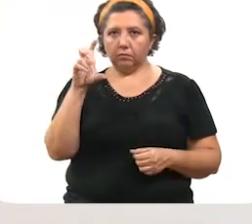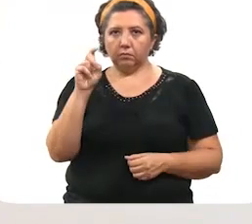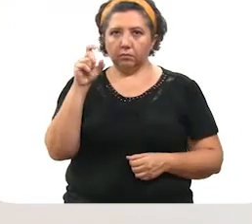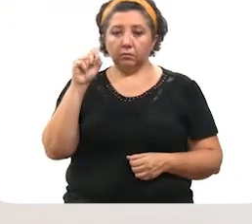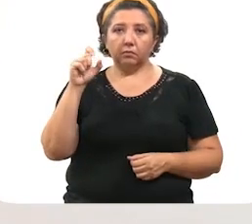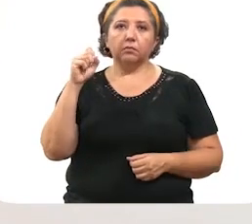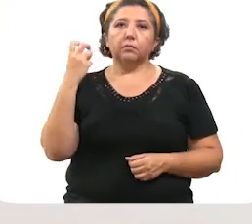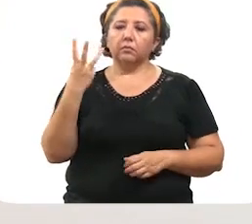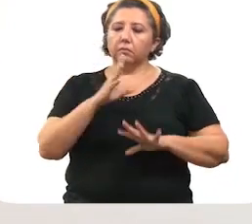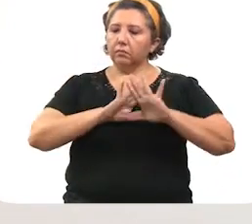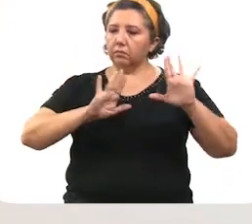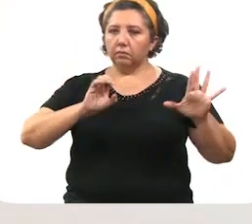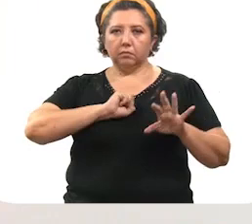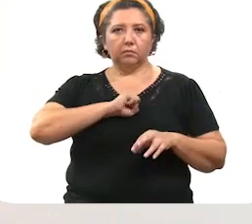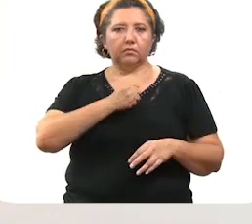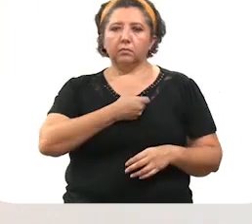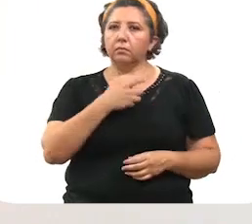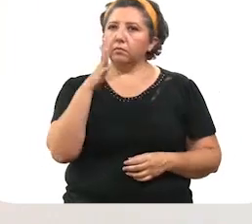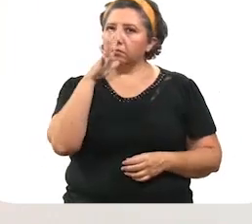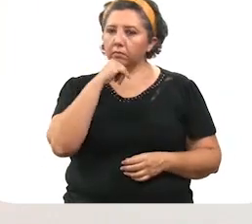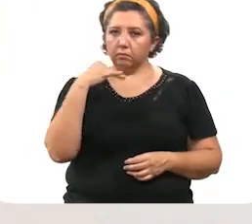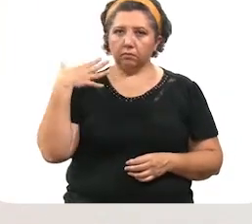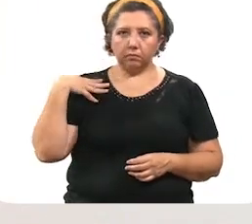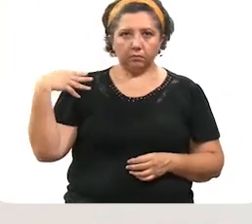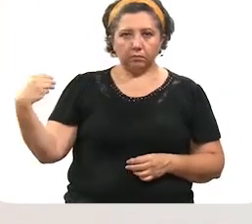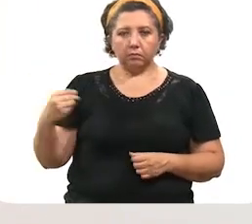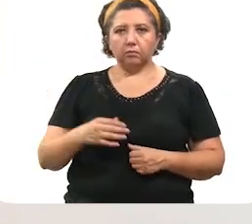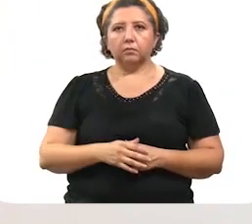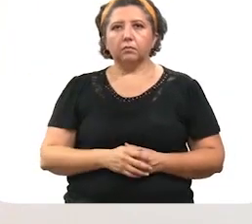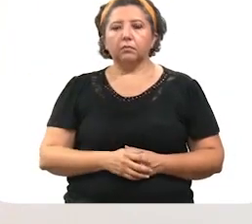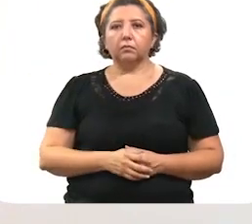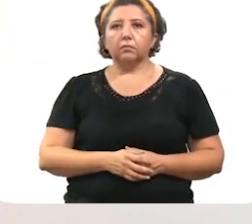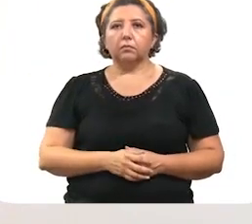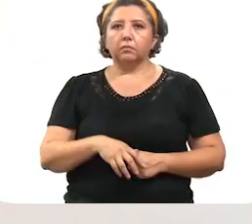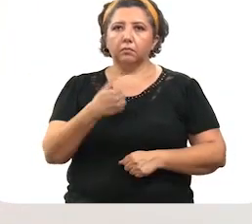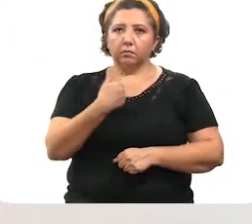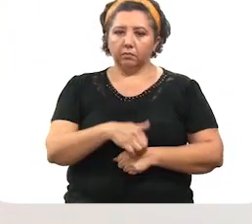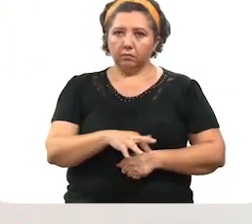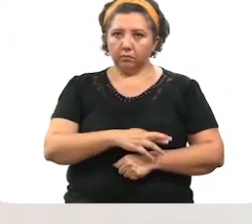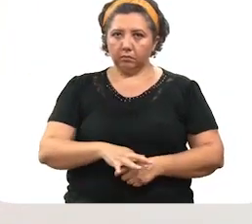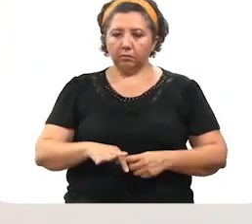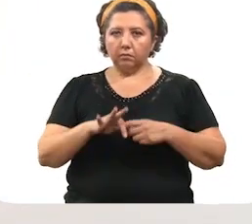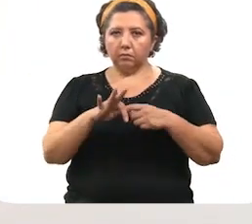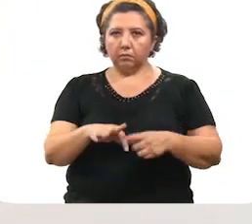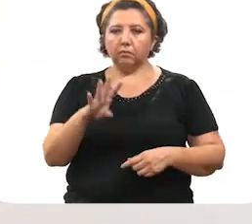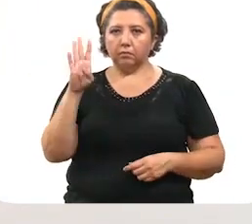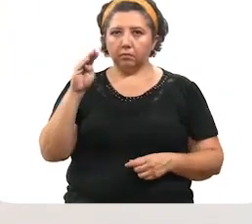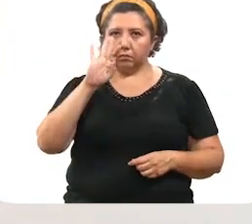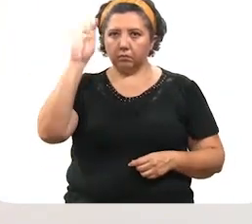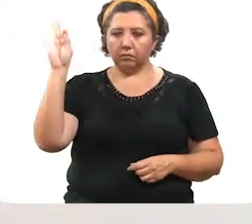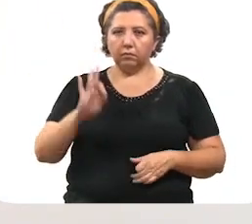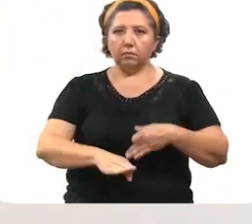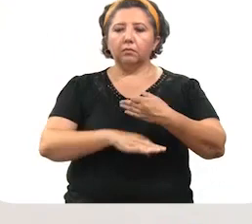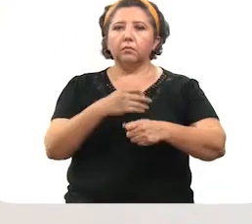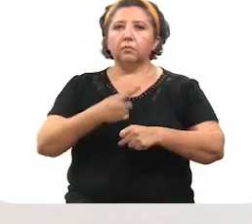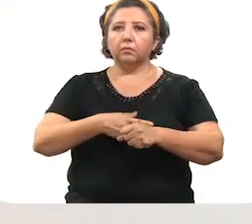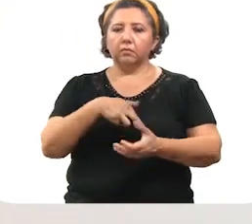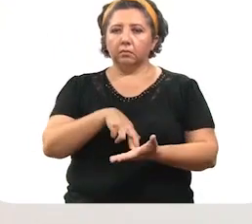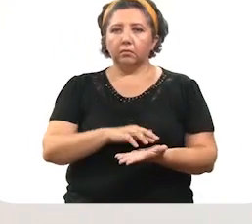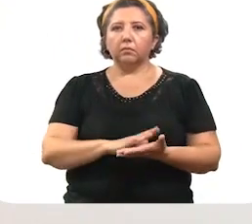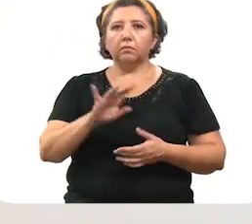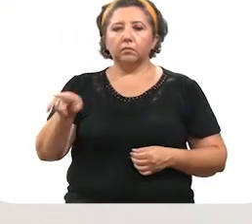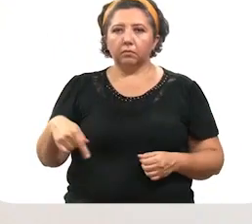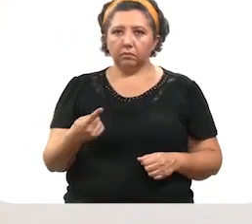71.423 pacientes ya se recuperaron, no presentan síntomas ni pueden contagiar. Esta cifra representa el 90% del total de